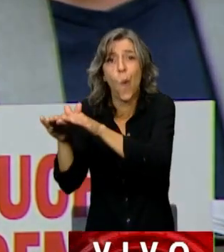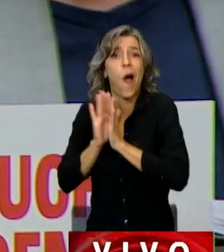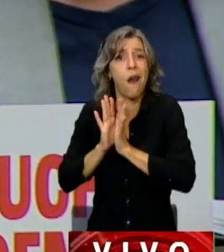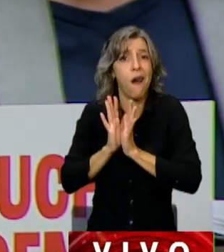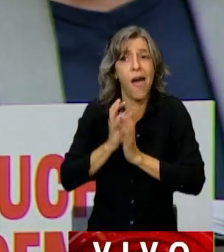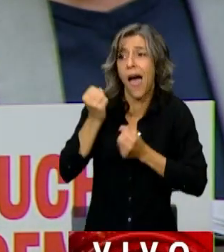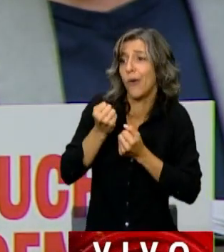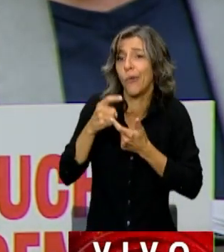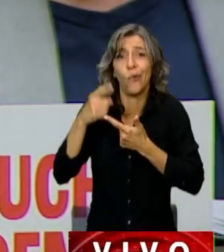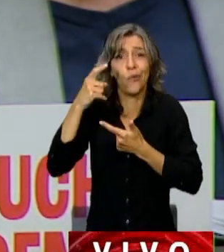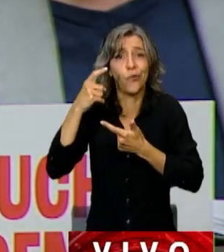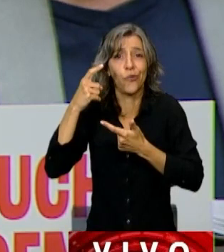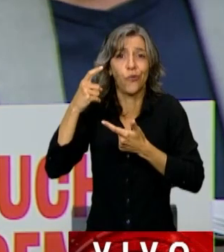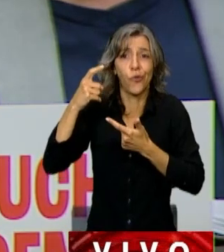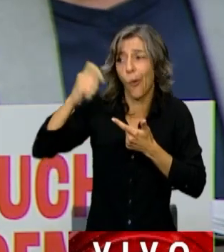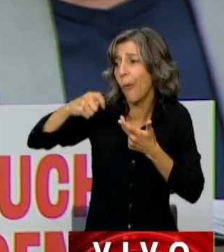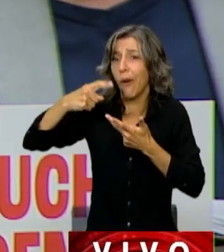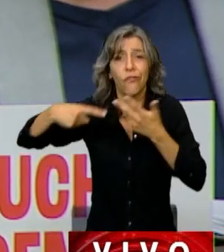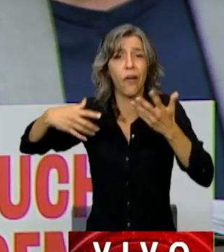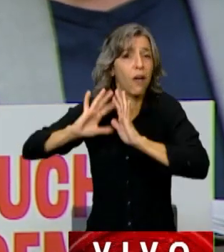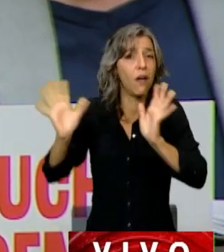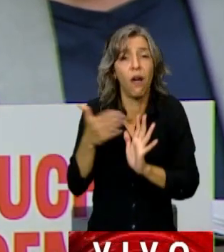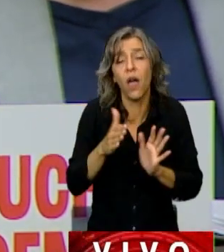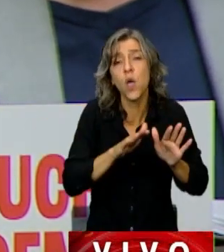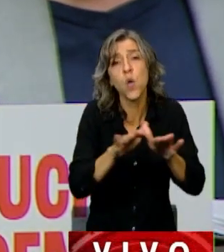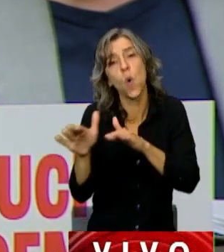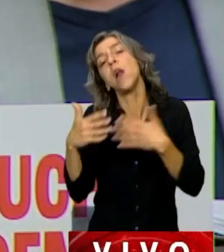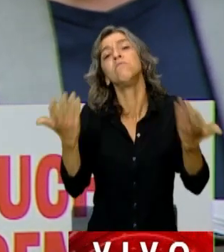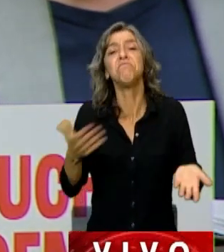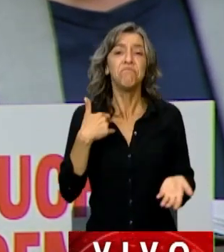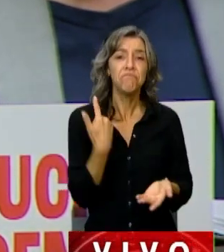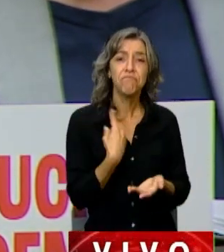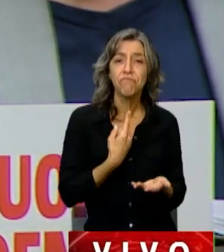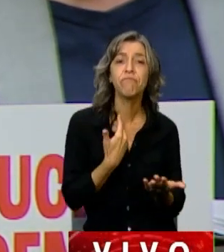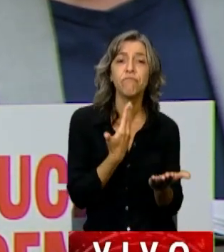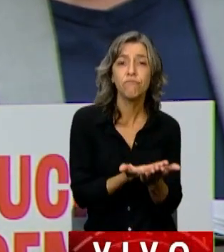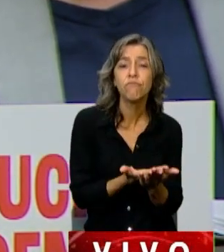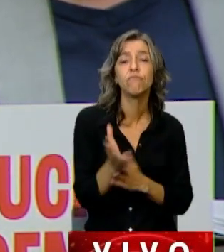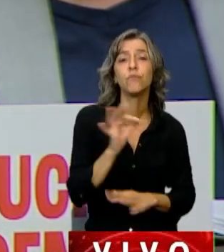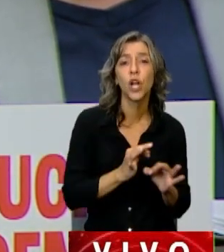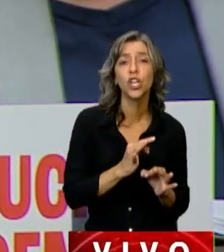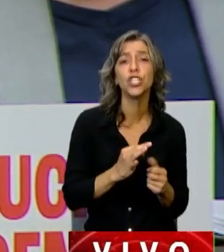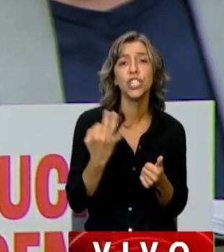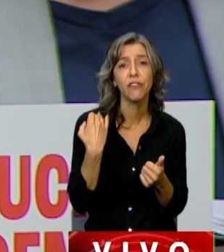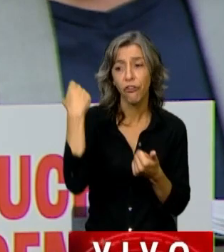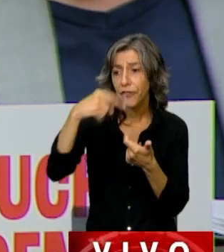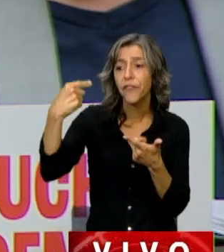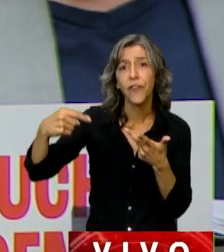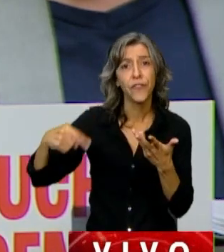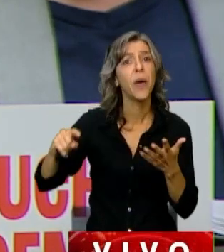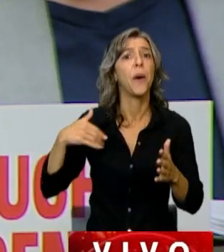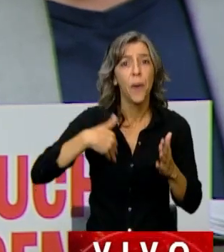vez vamos a representar nuestro proyecto de eliminación al impuesto a las ganancias sobre la cuarta